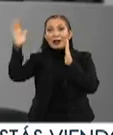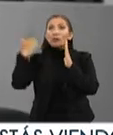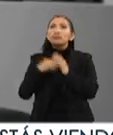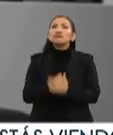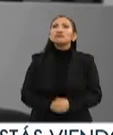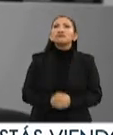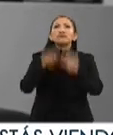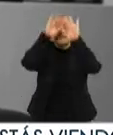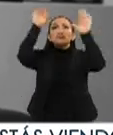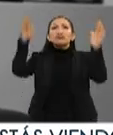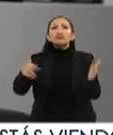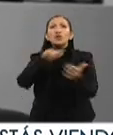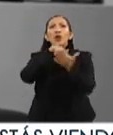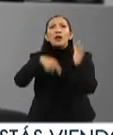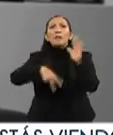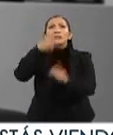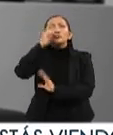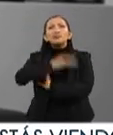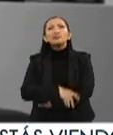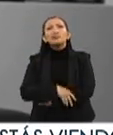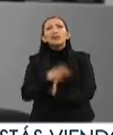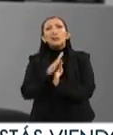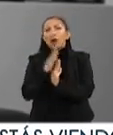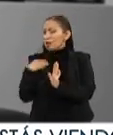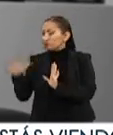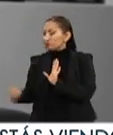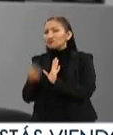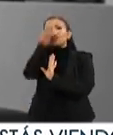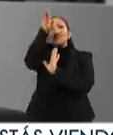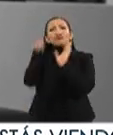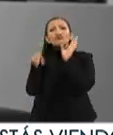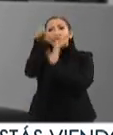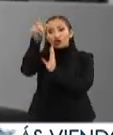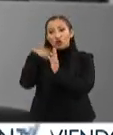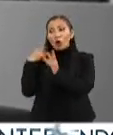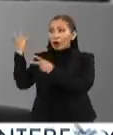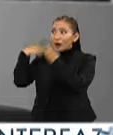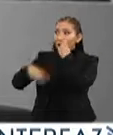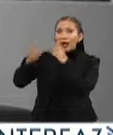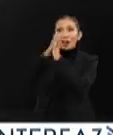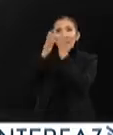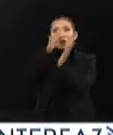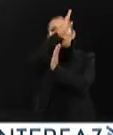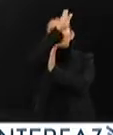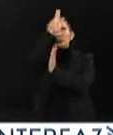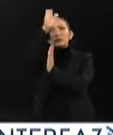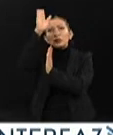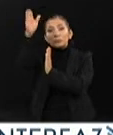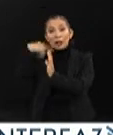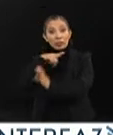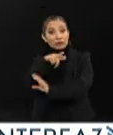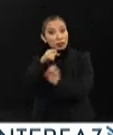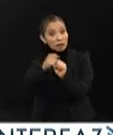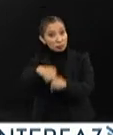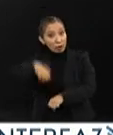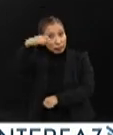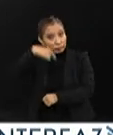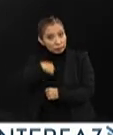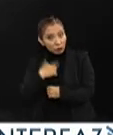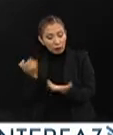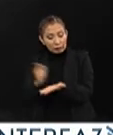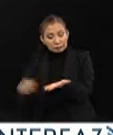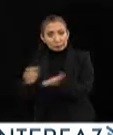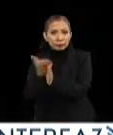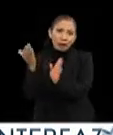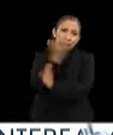un librero, es decir, un espacio vacío, pues lo llenas de alguna manera, y empezaron a llegar libros. Pero eso a los 17 años, yo empecé a